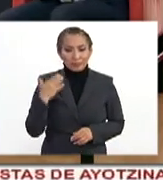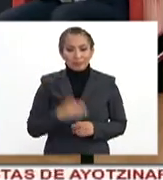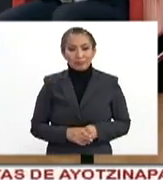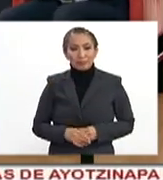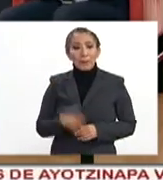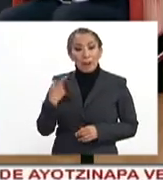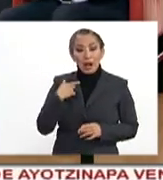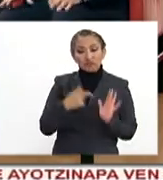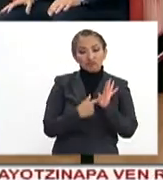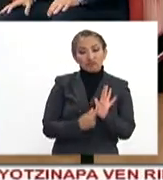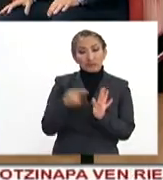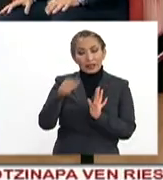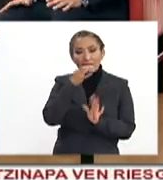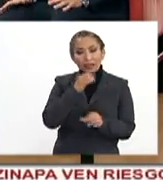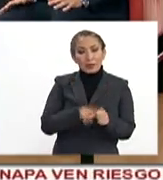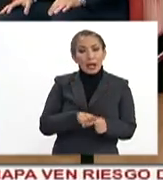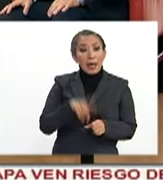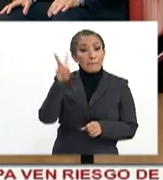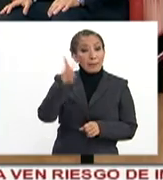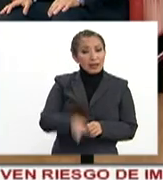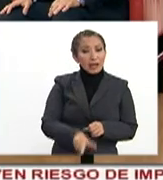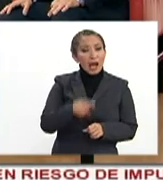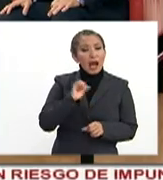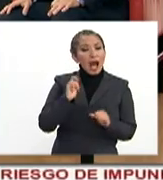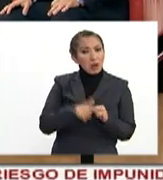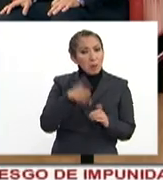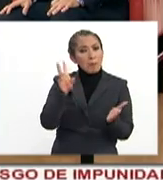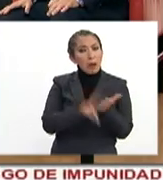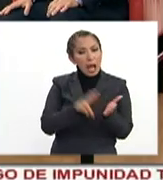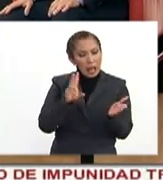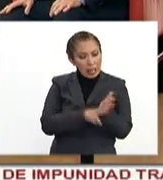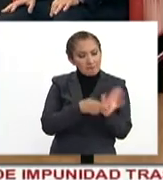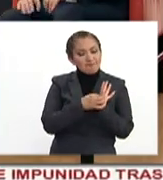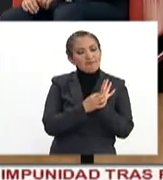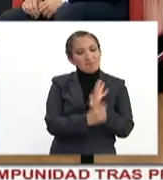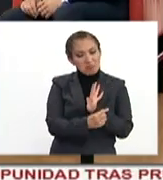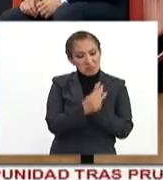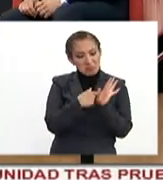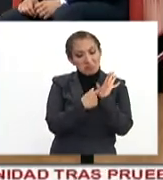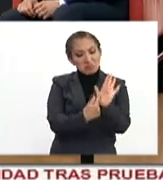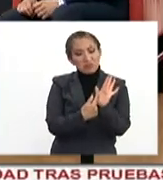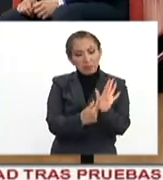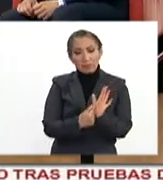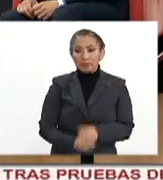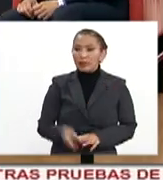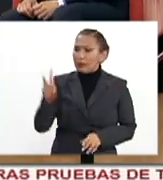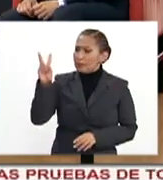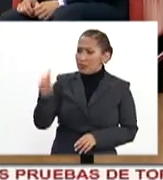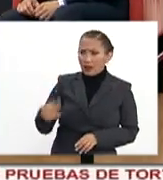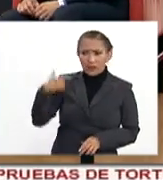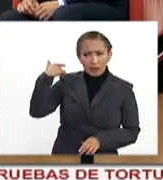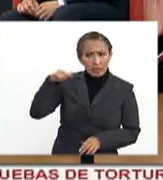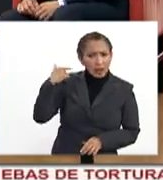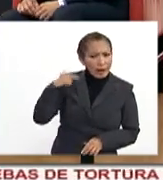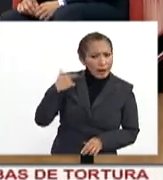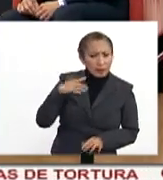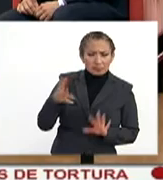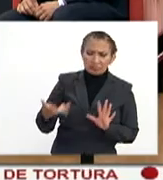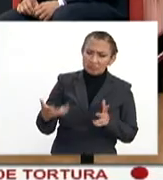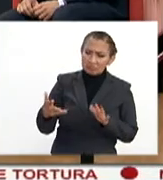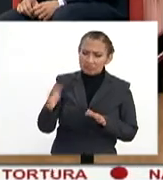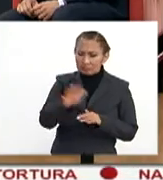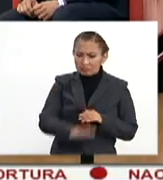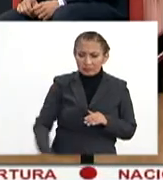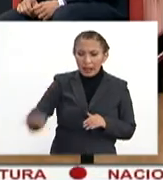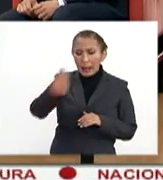que ahorita estamos concentrados en estos festivales. Realmente es algo que vale la pena subrayar. Sin duda, ¿no? Guadalajara creo que por lo menos en